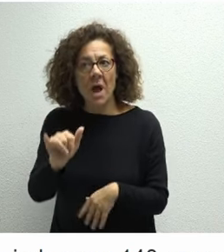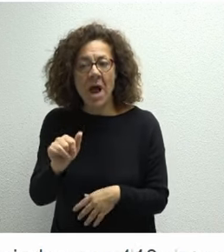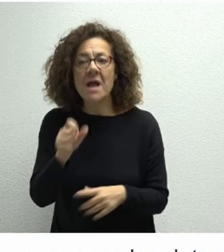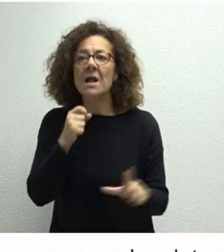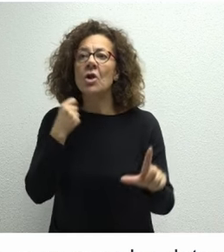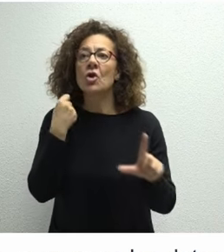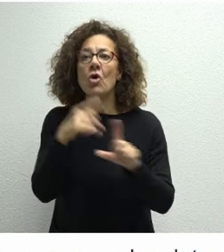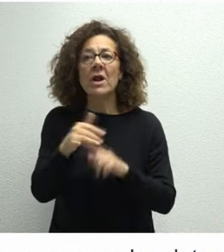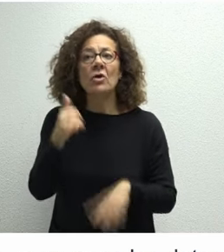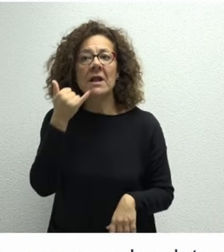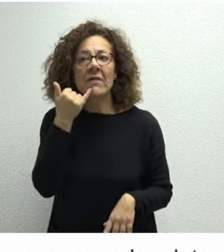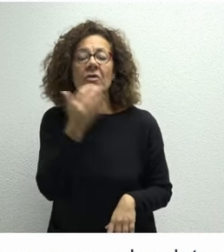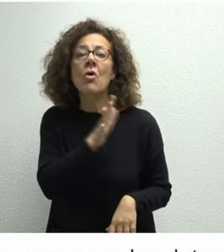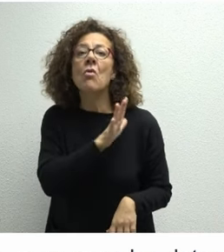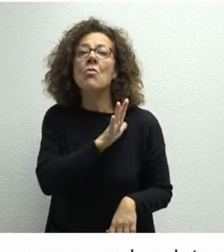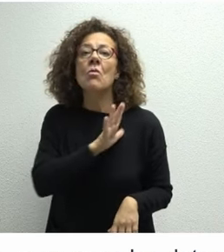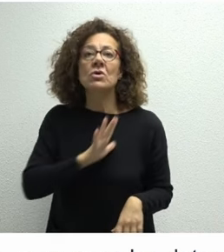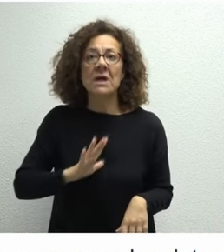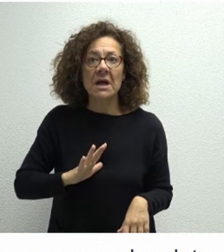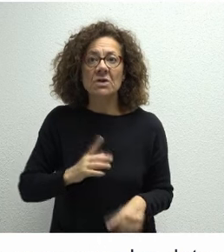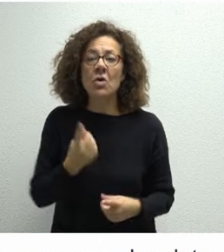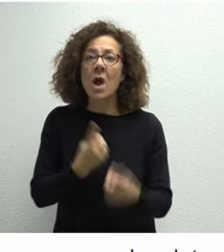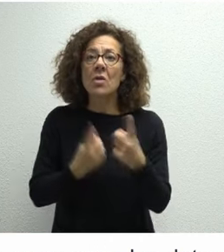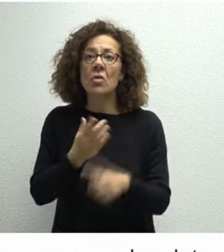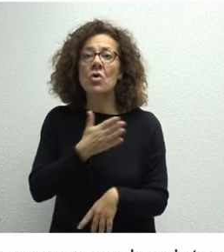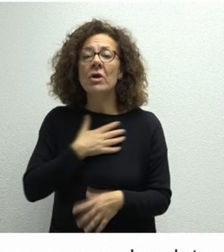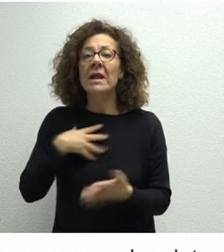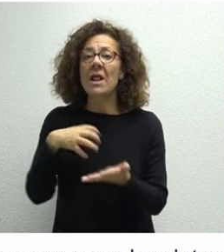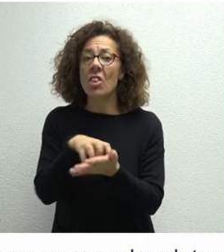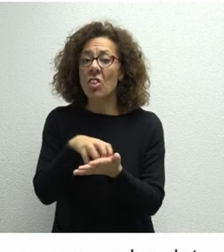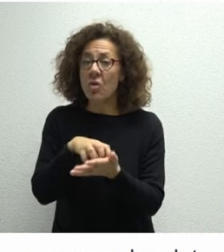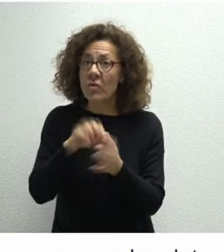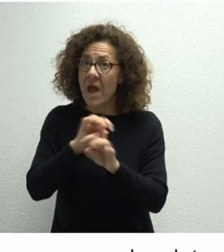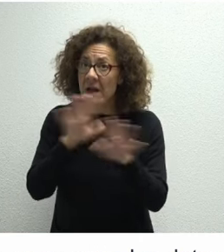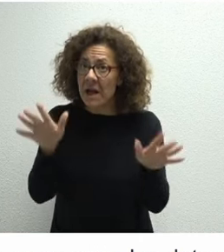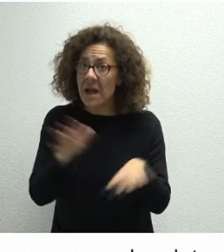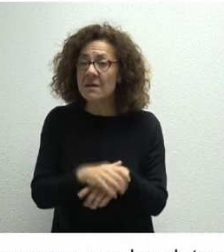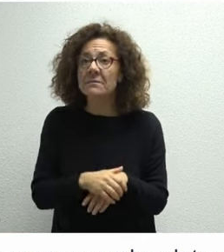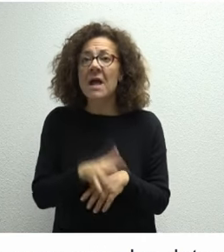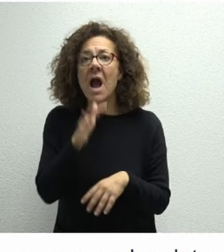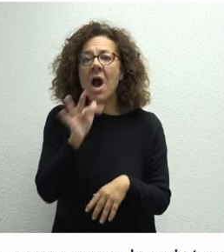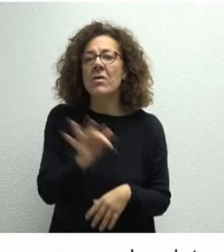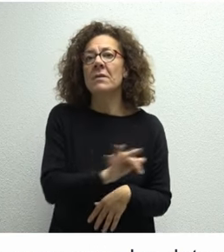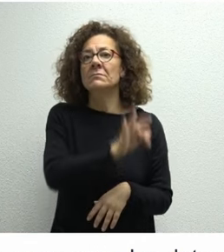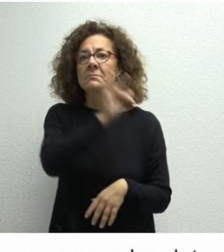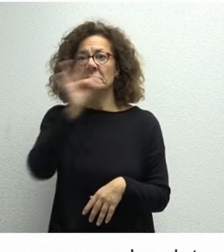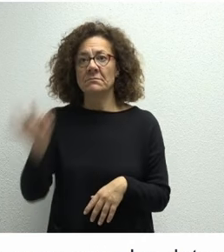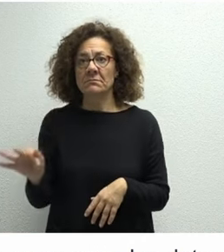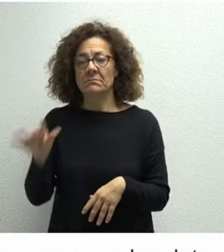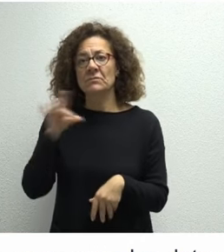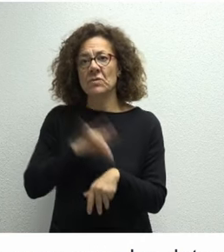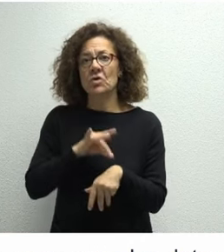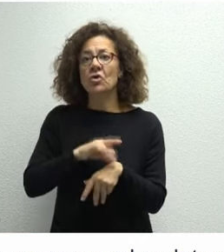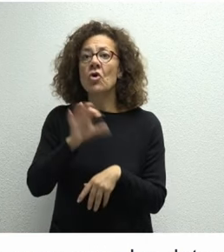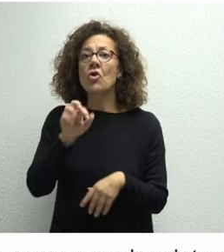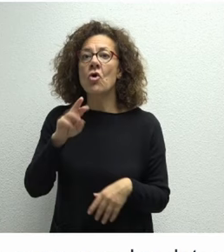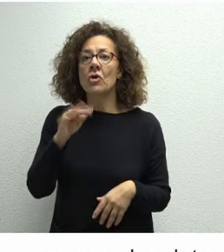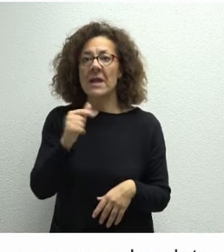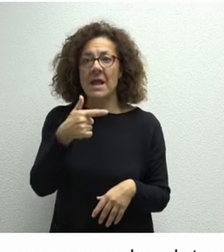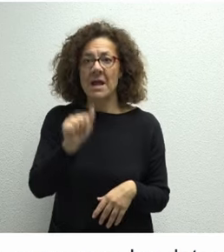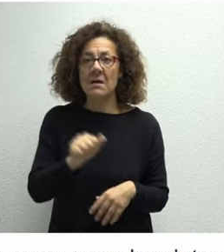correo el teléfono por si bueno por si alguien tiene alguna duda y bueno os dejo con con el doctor